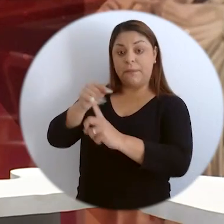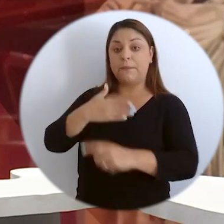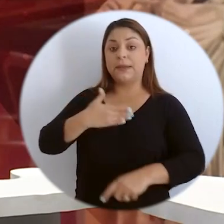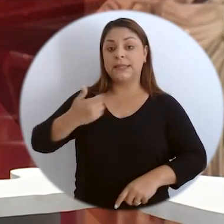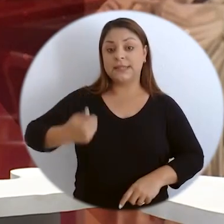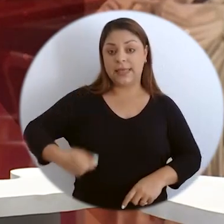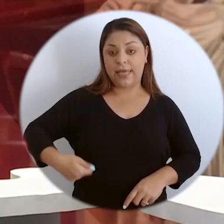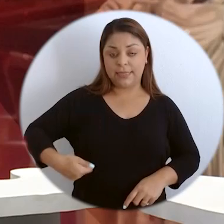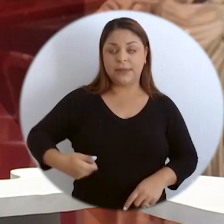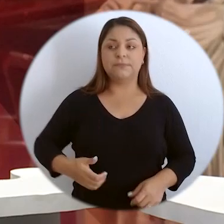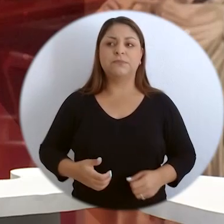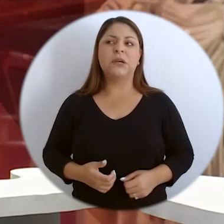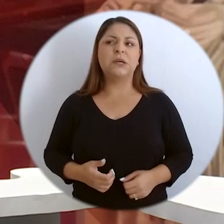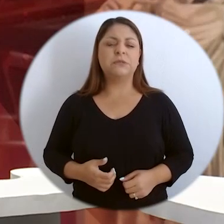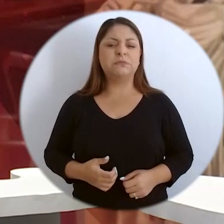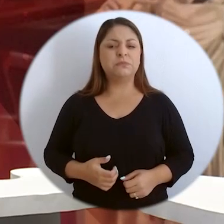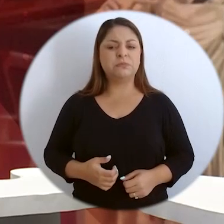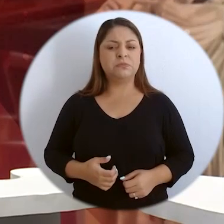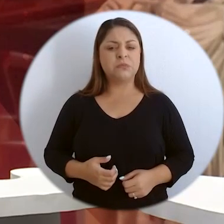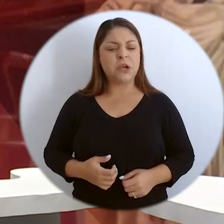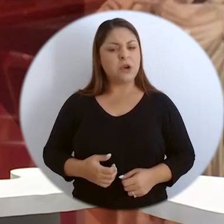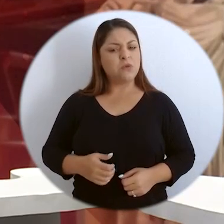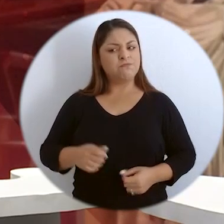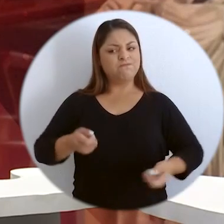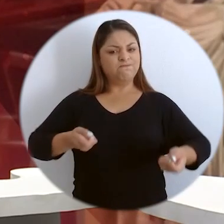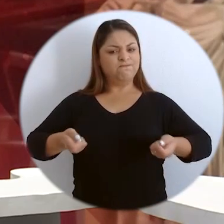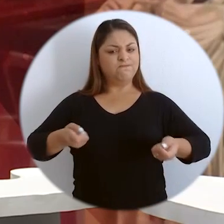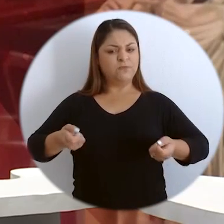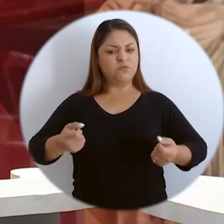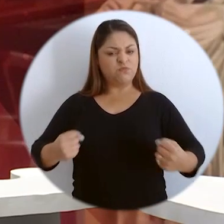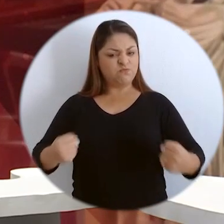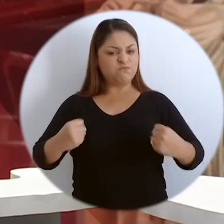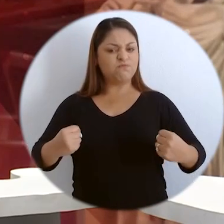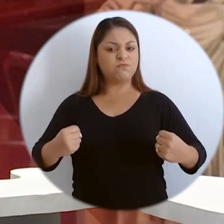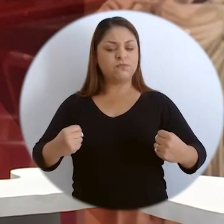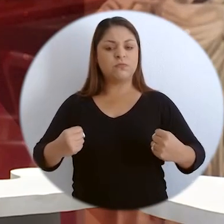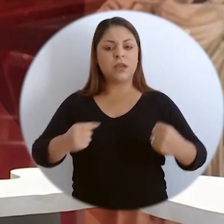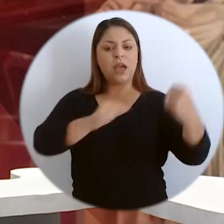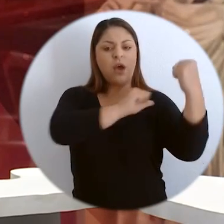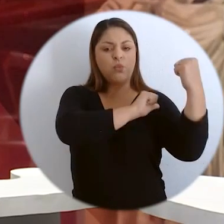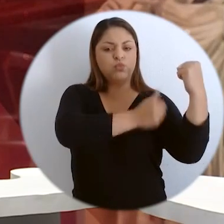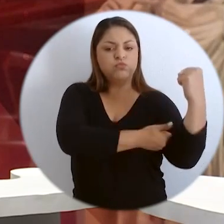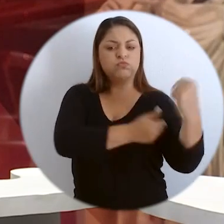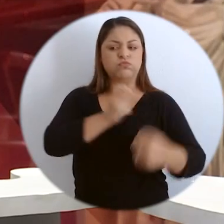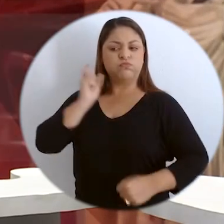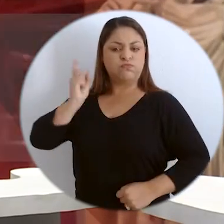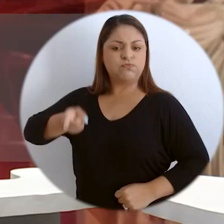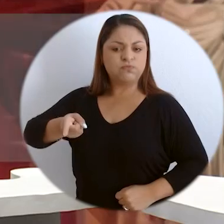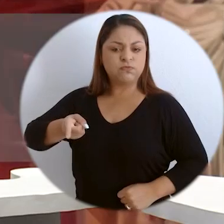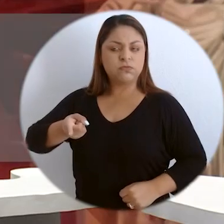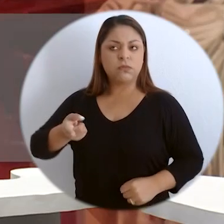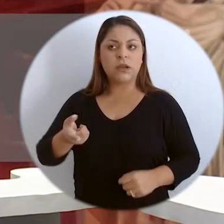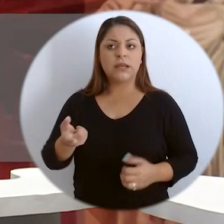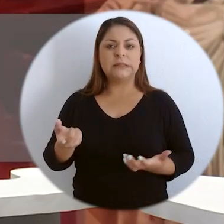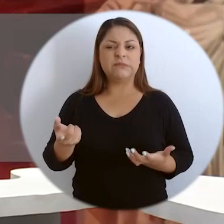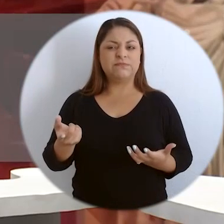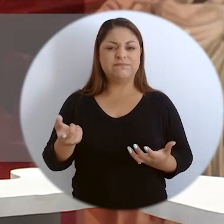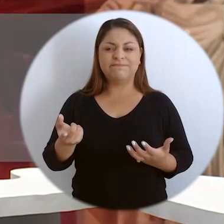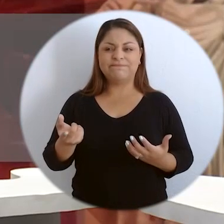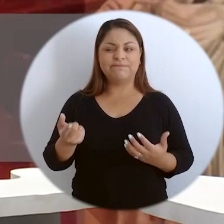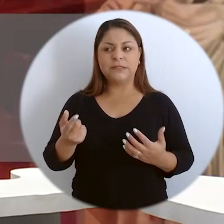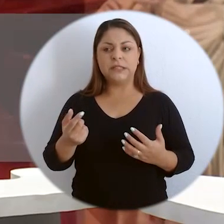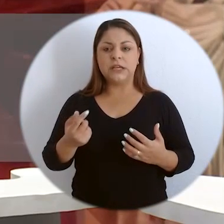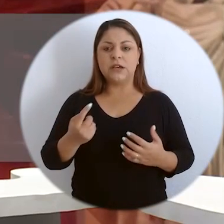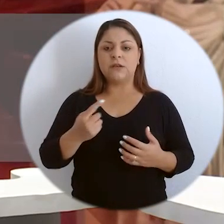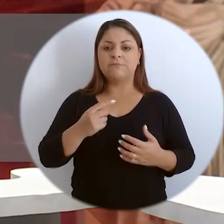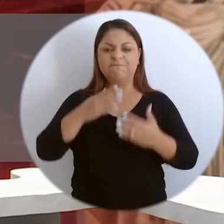de gobernanza, donde incluso pues entre los diferentes estudios